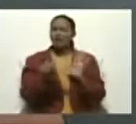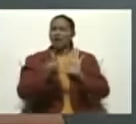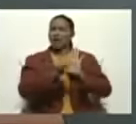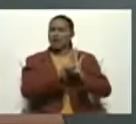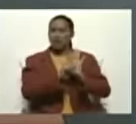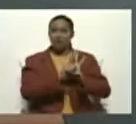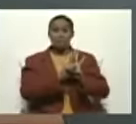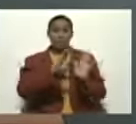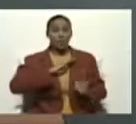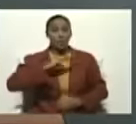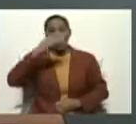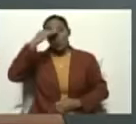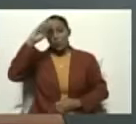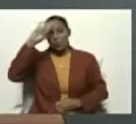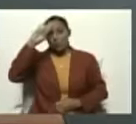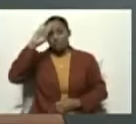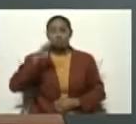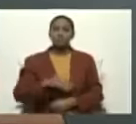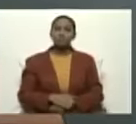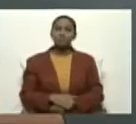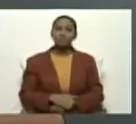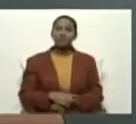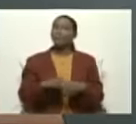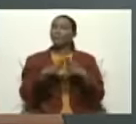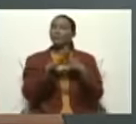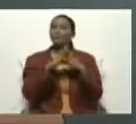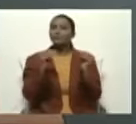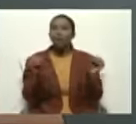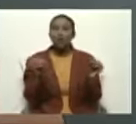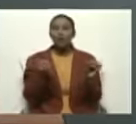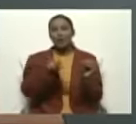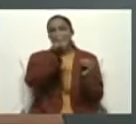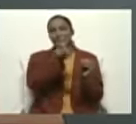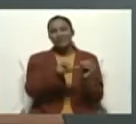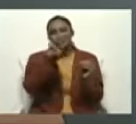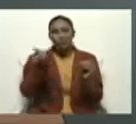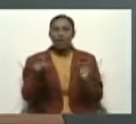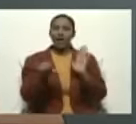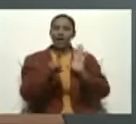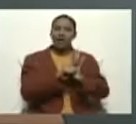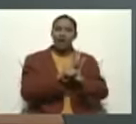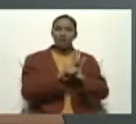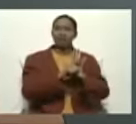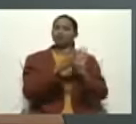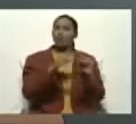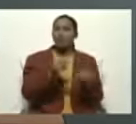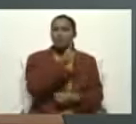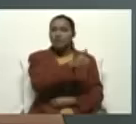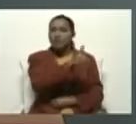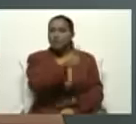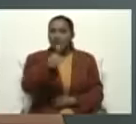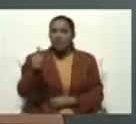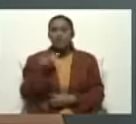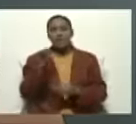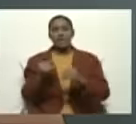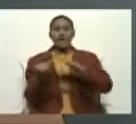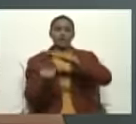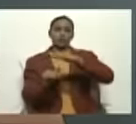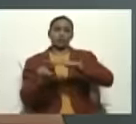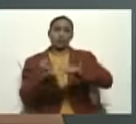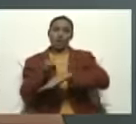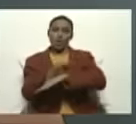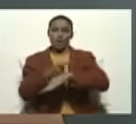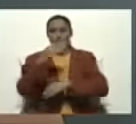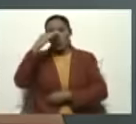en nuestro país, por todos los ciudadanos y, por supuesto, también por las instituciones del Estado. Nosotros